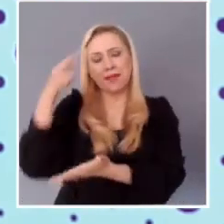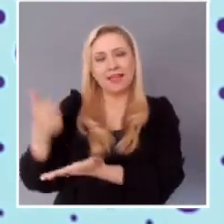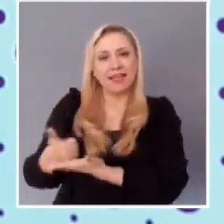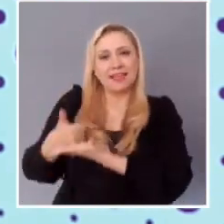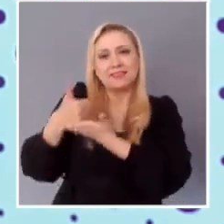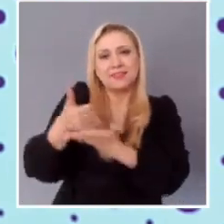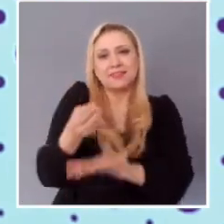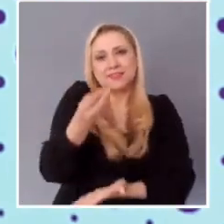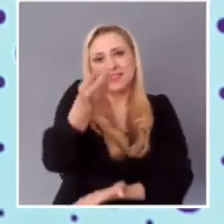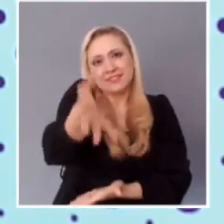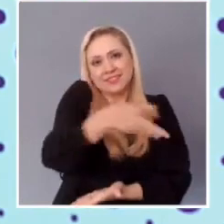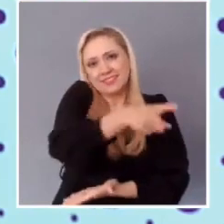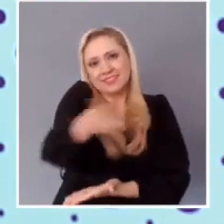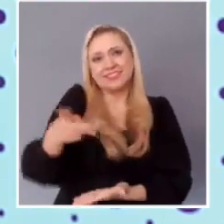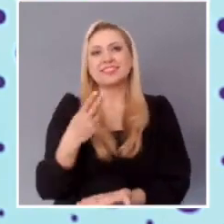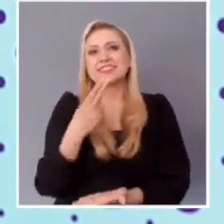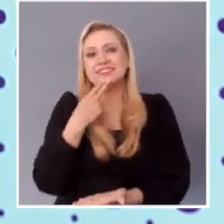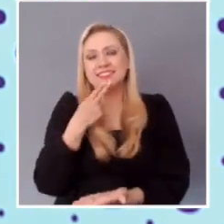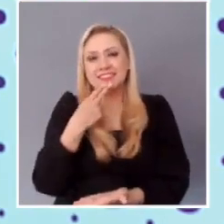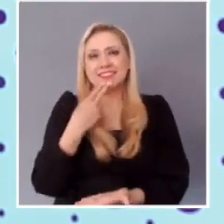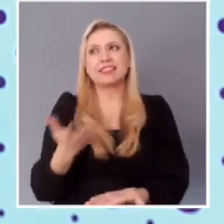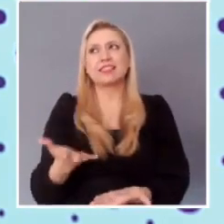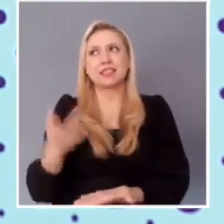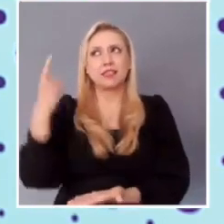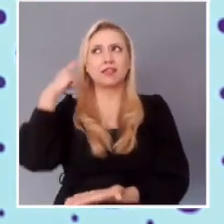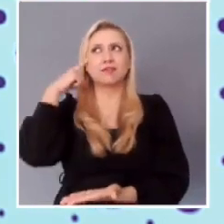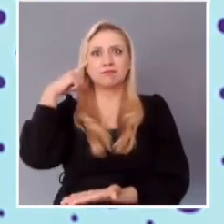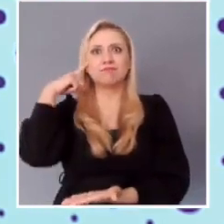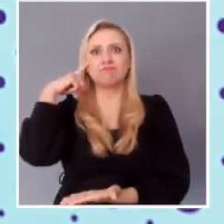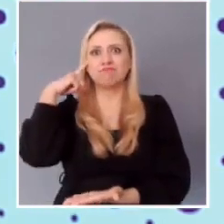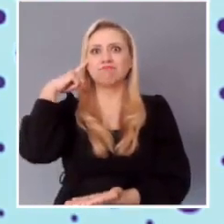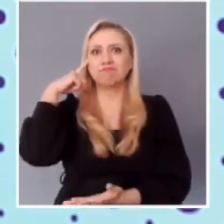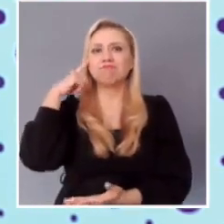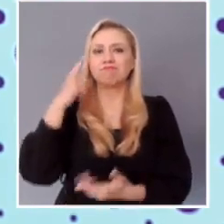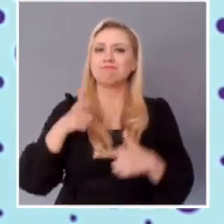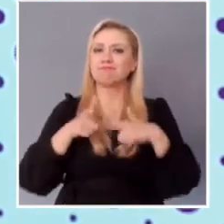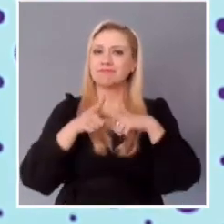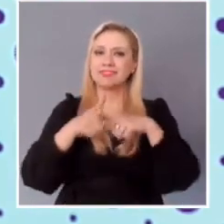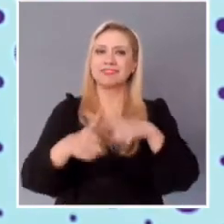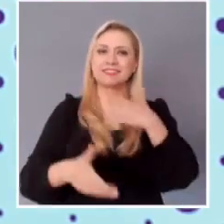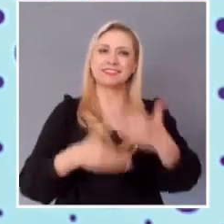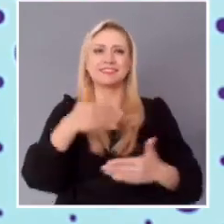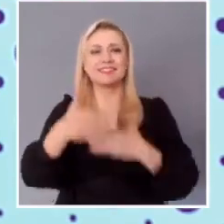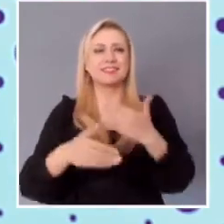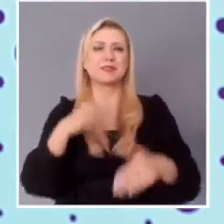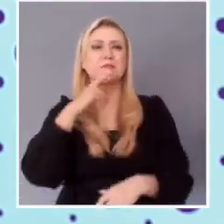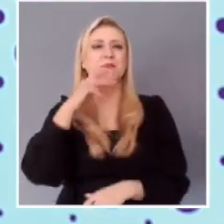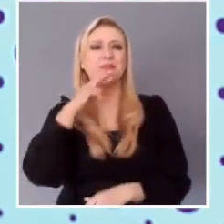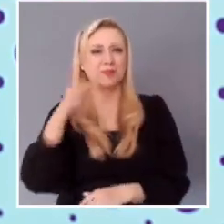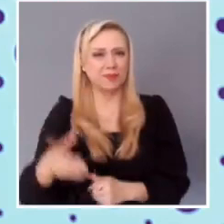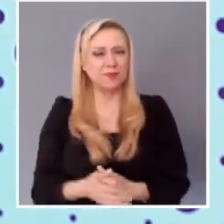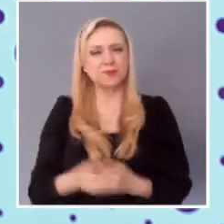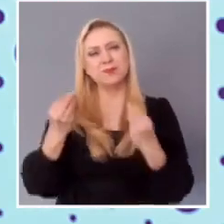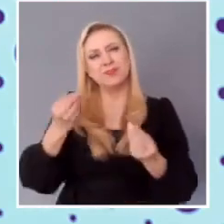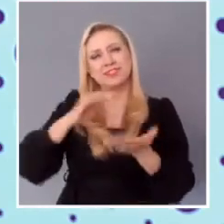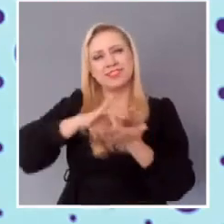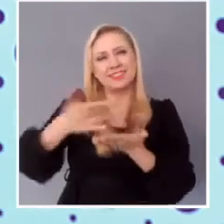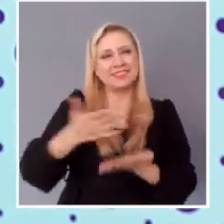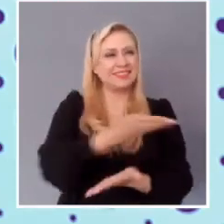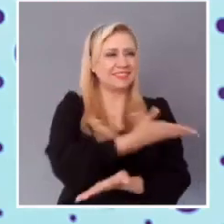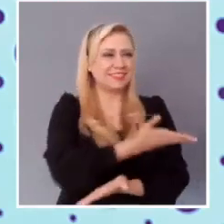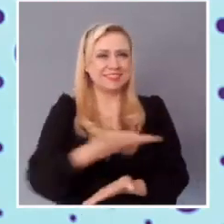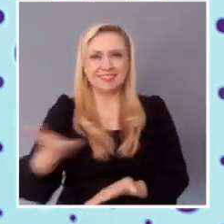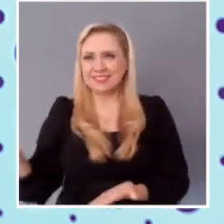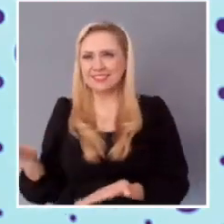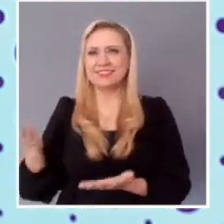a todas para seguir pensando y trabajando en estos temas. Bueno, pues les agradezco mucho que hayan